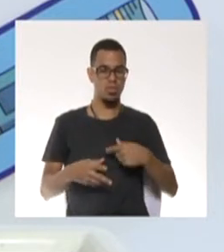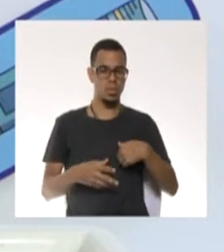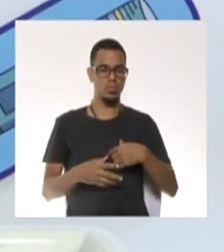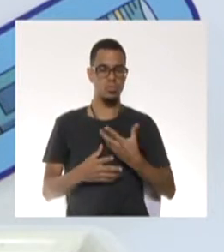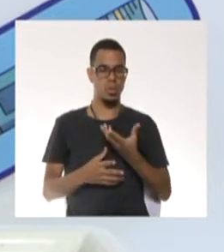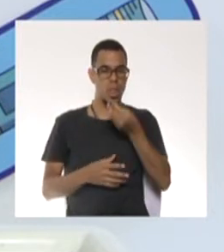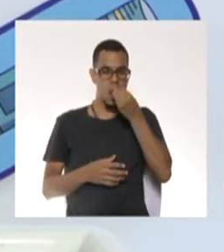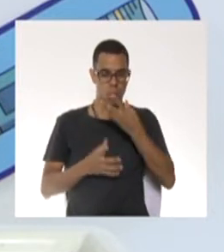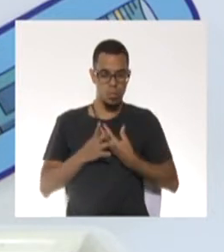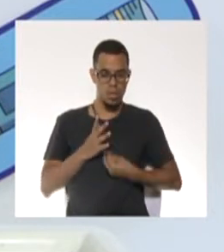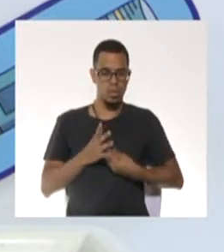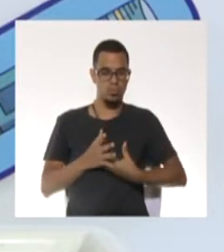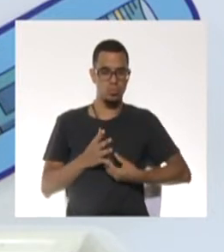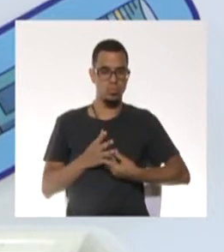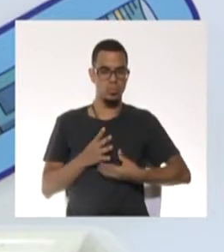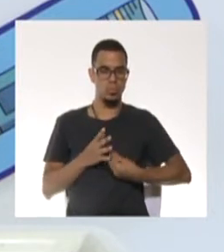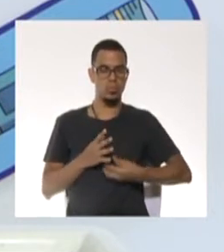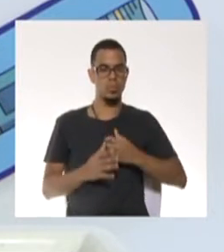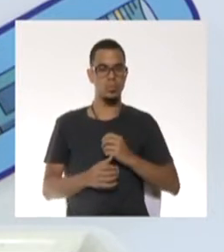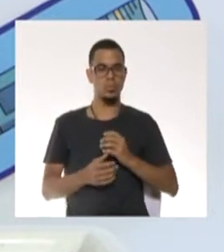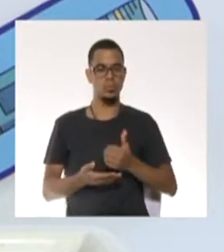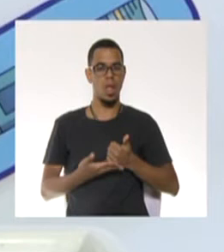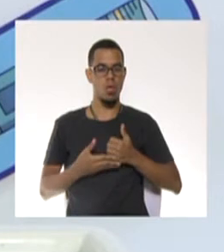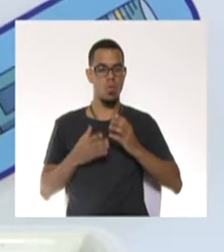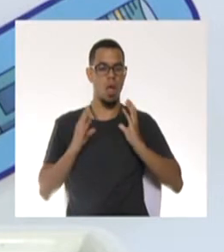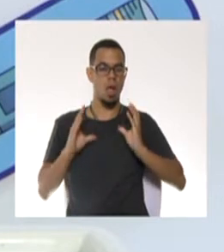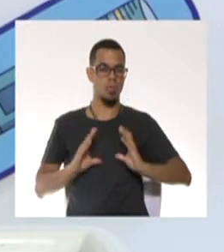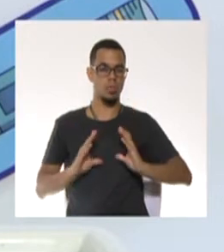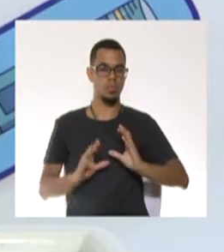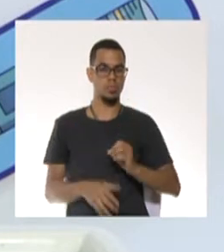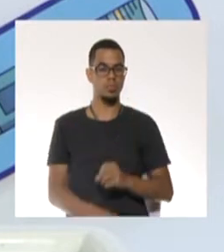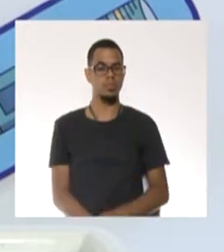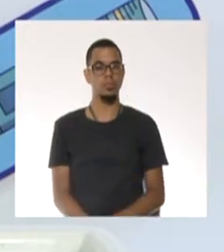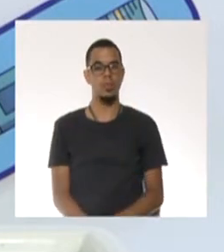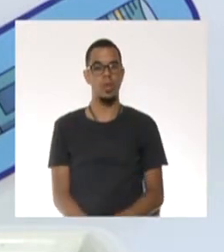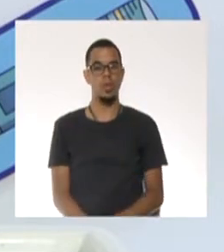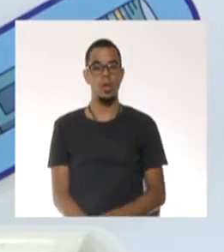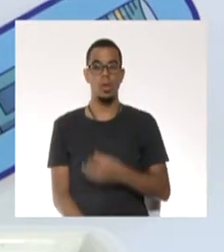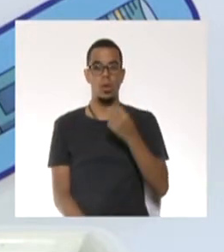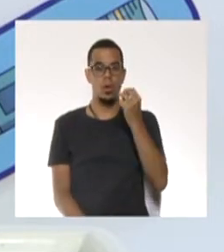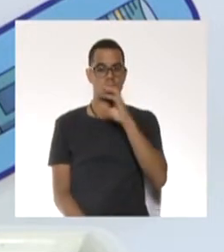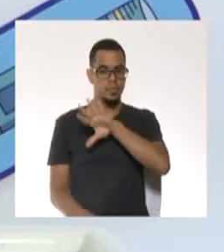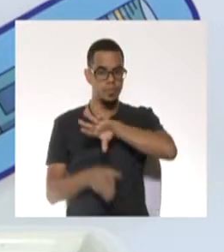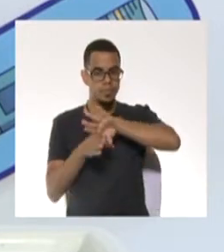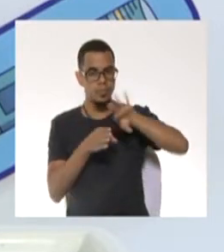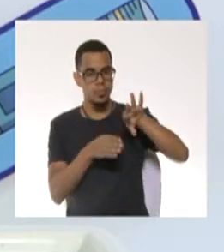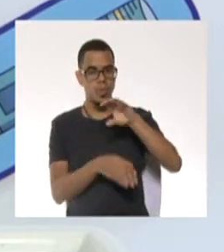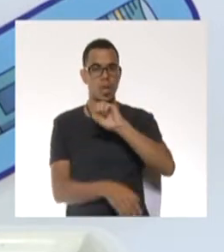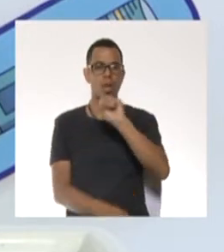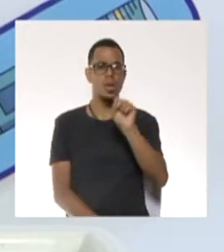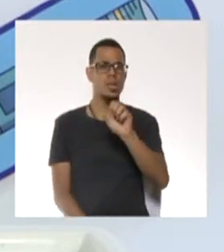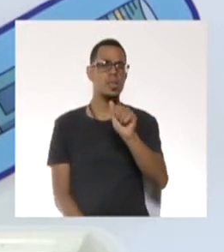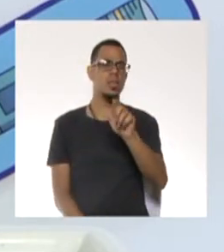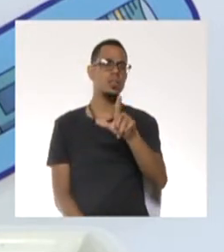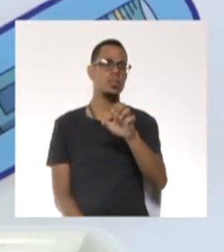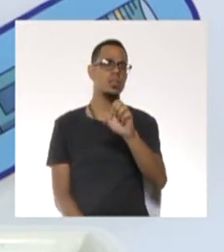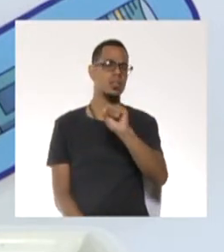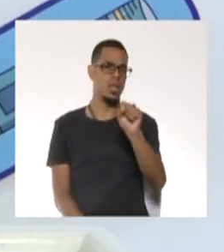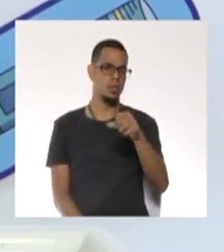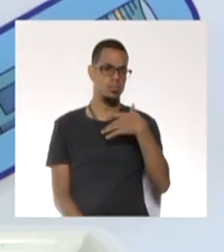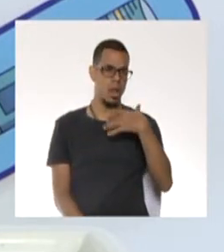vamos a conocer las sales. Profe, ¿cómo que las sales? Las sales, las que van de la cocina,